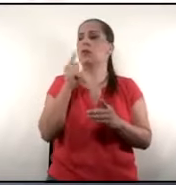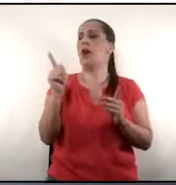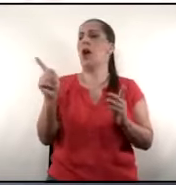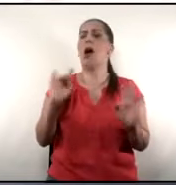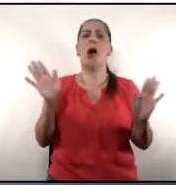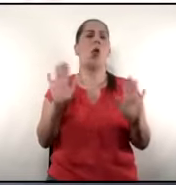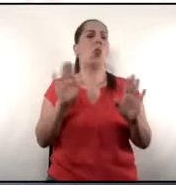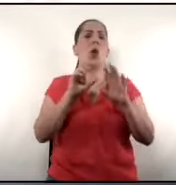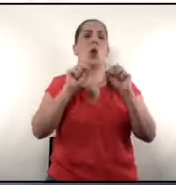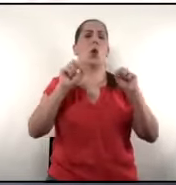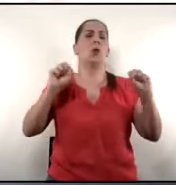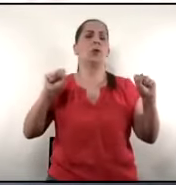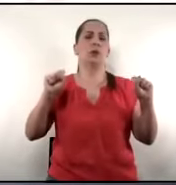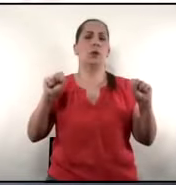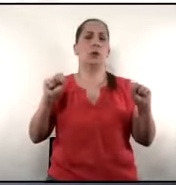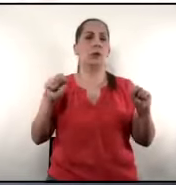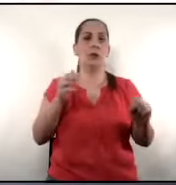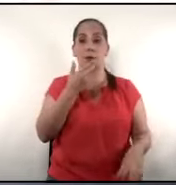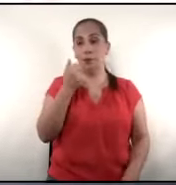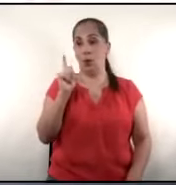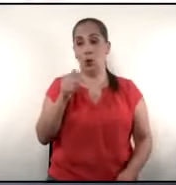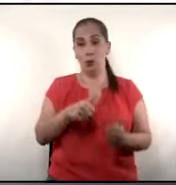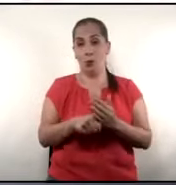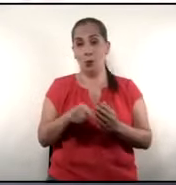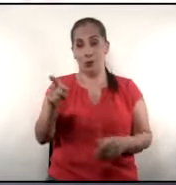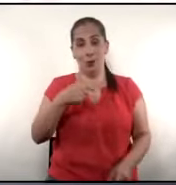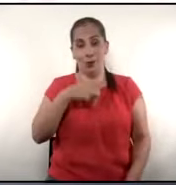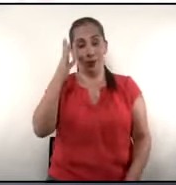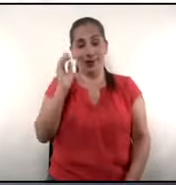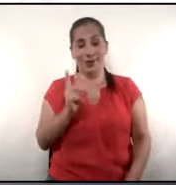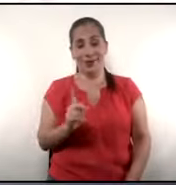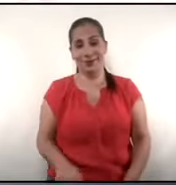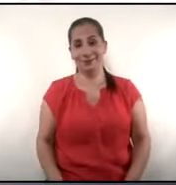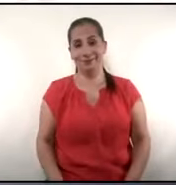corrupción, mejor no vote por él, no le crea.